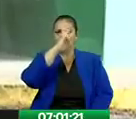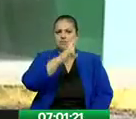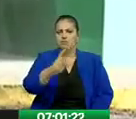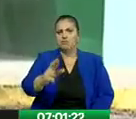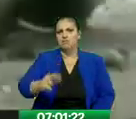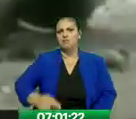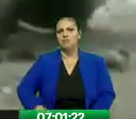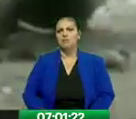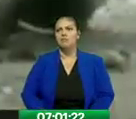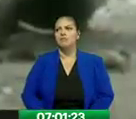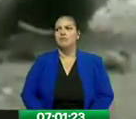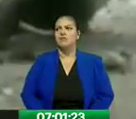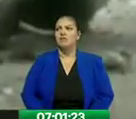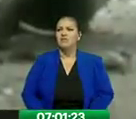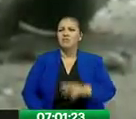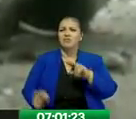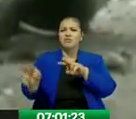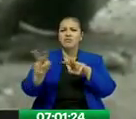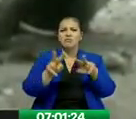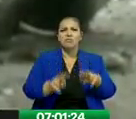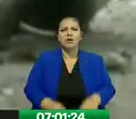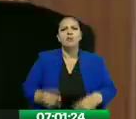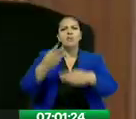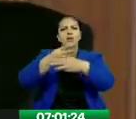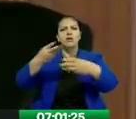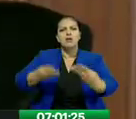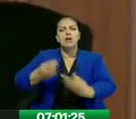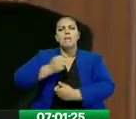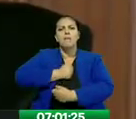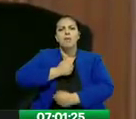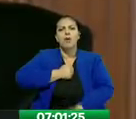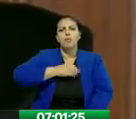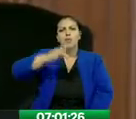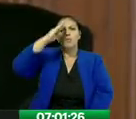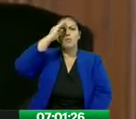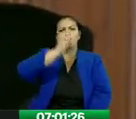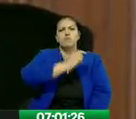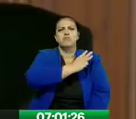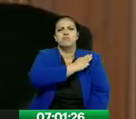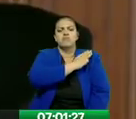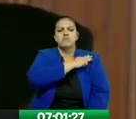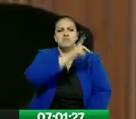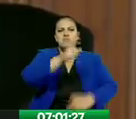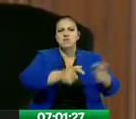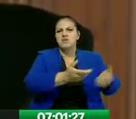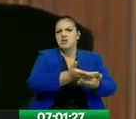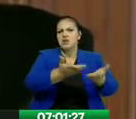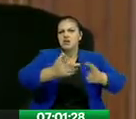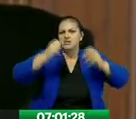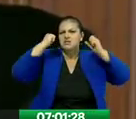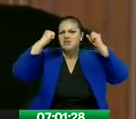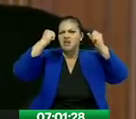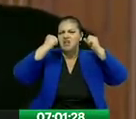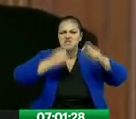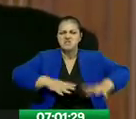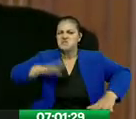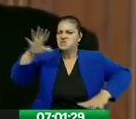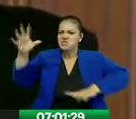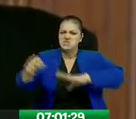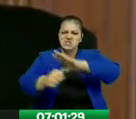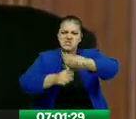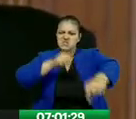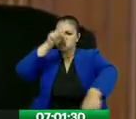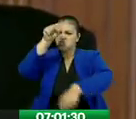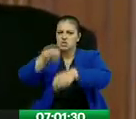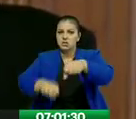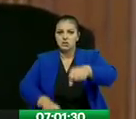pública por la destrucción de material militar. Rebasa los 9 millones de dólares. Ese no es un dinero del gobierno, ese